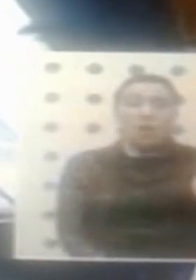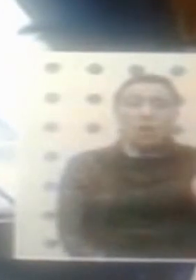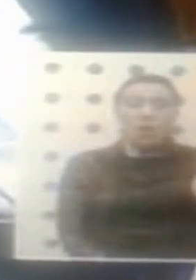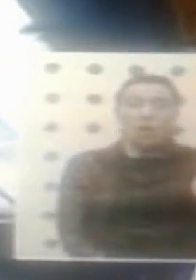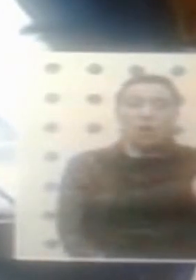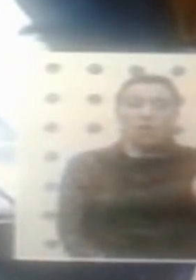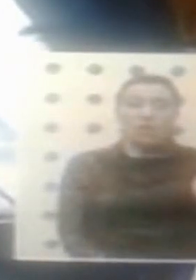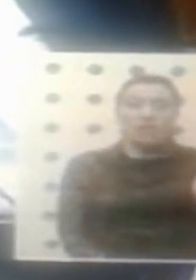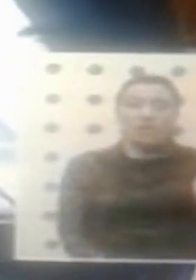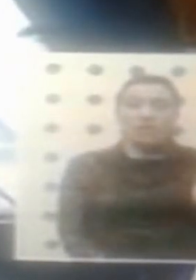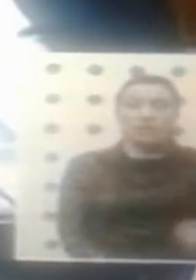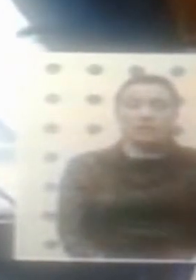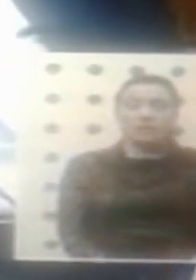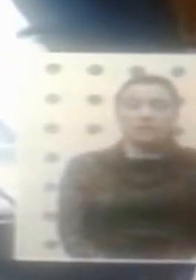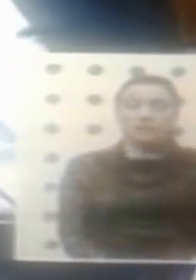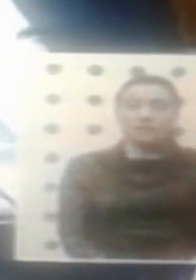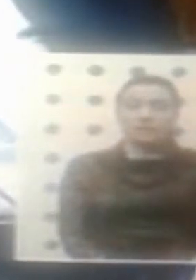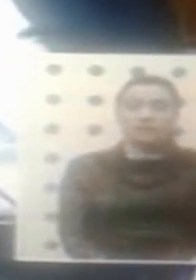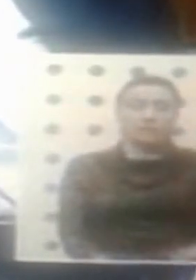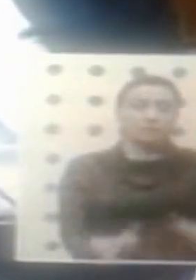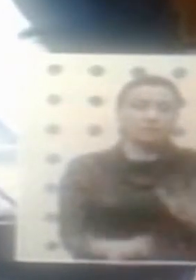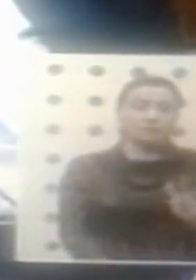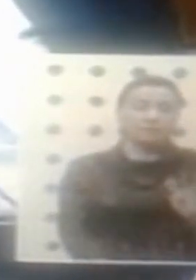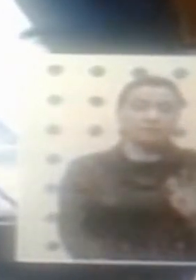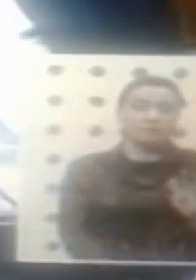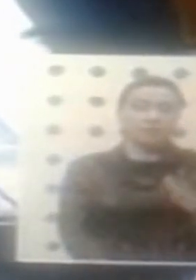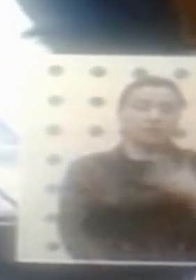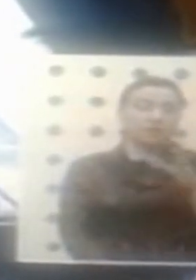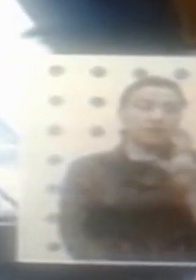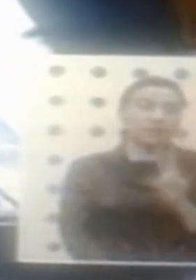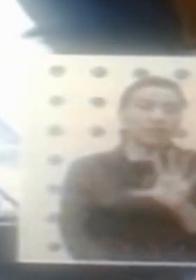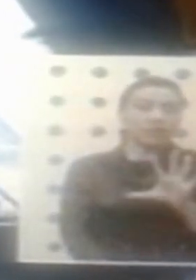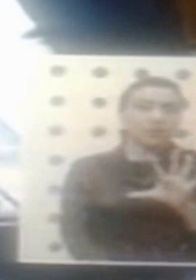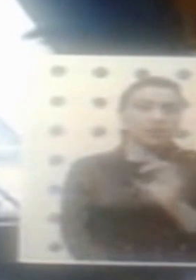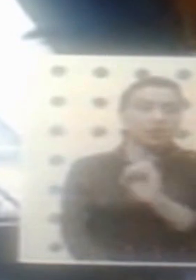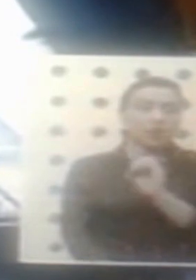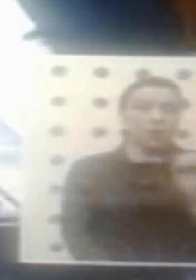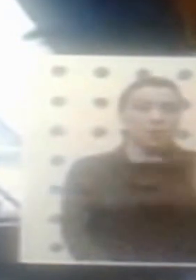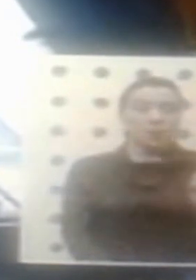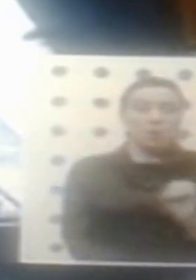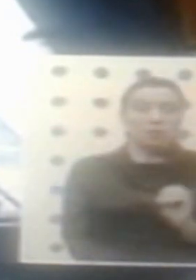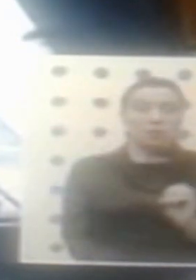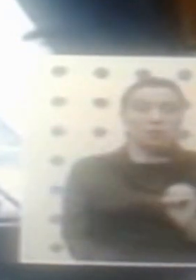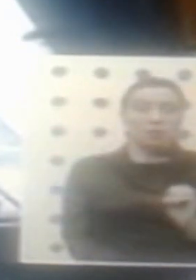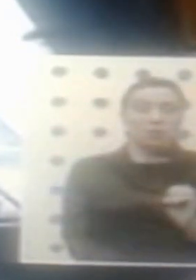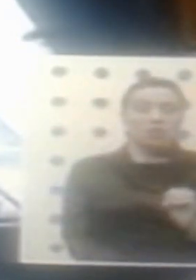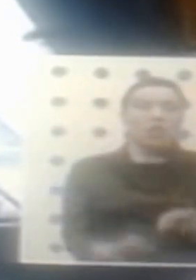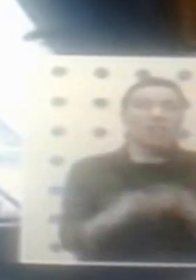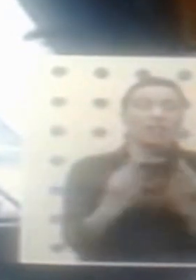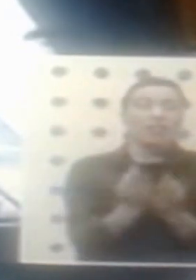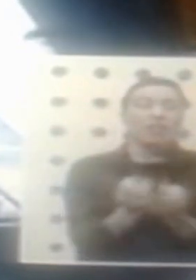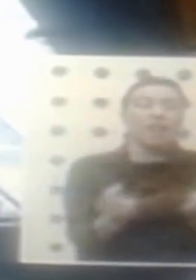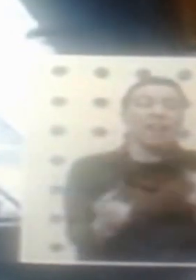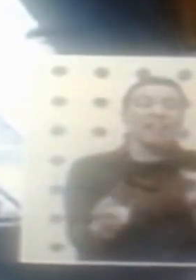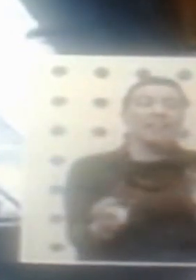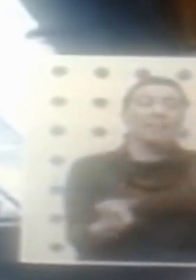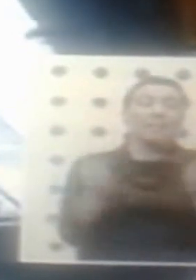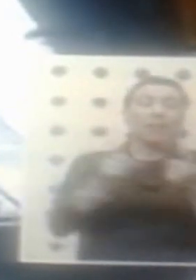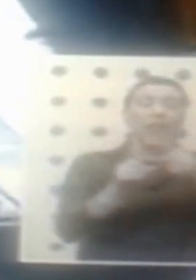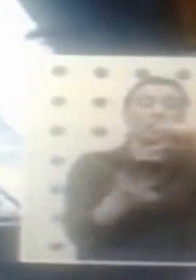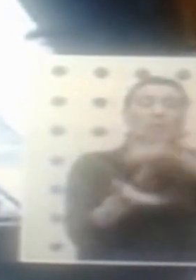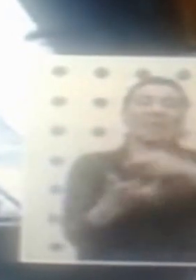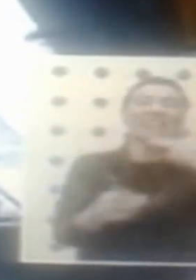Investigaciones reconoce es al menos un porcentaje del 25% del total de extranjeros avecindados en